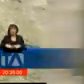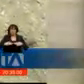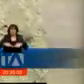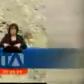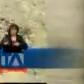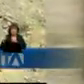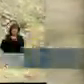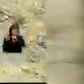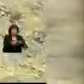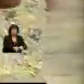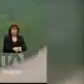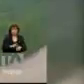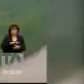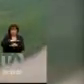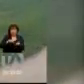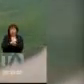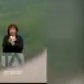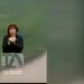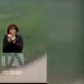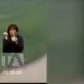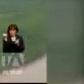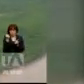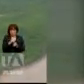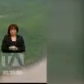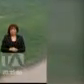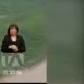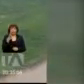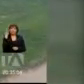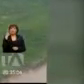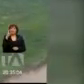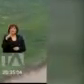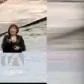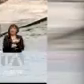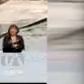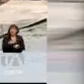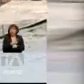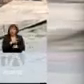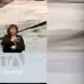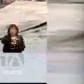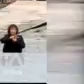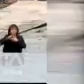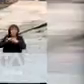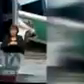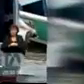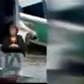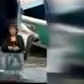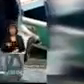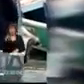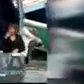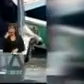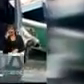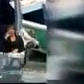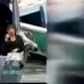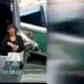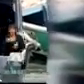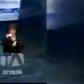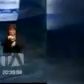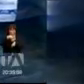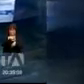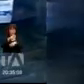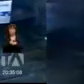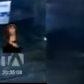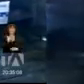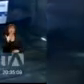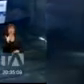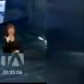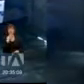Aquí dije, güey, amarrado. El atraco duró más de 16 horas, lapso en el que los llamados piratas se dieron tiempo incluso